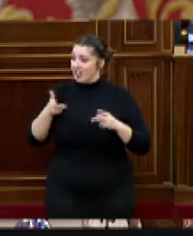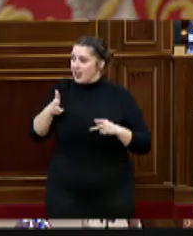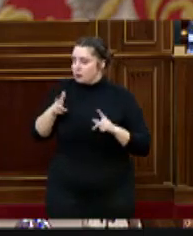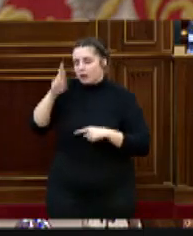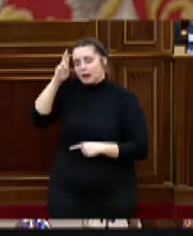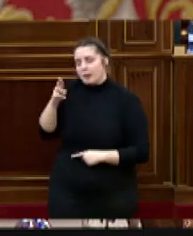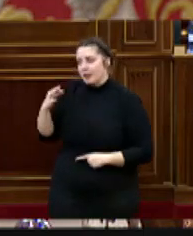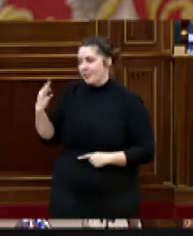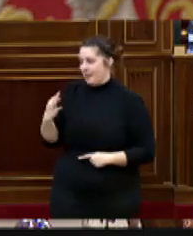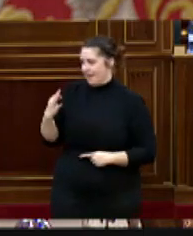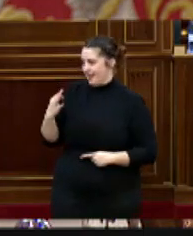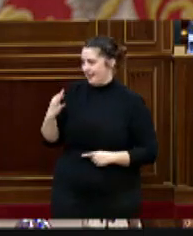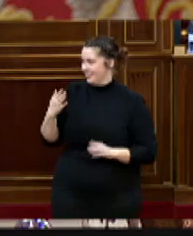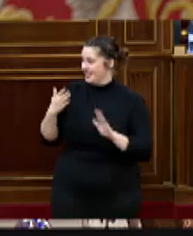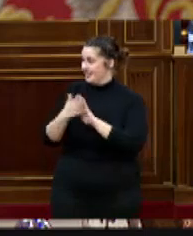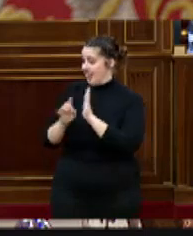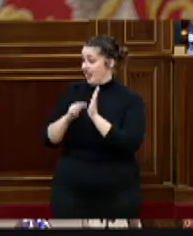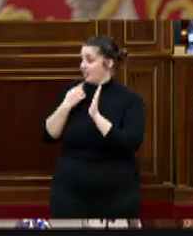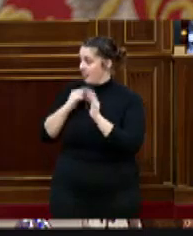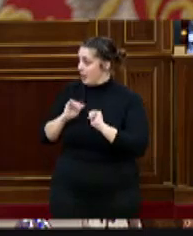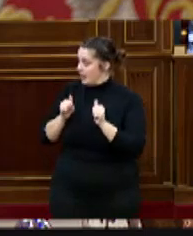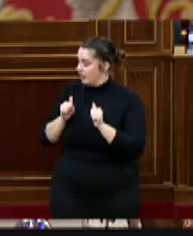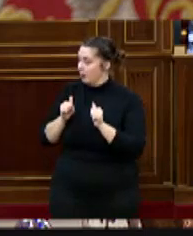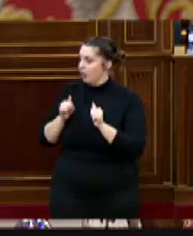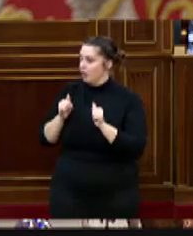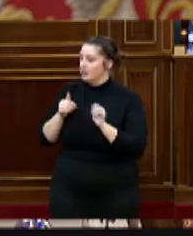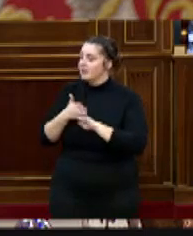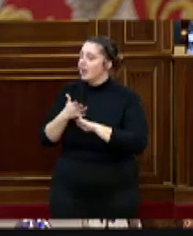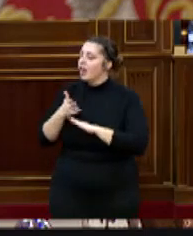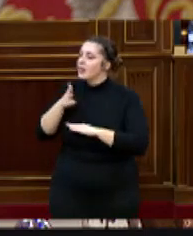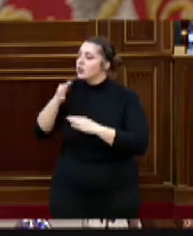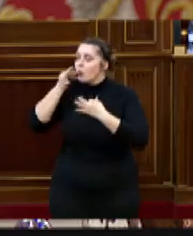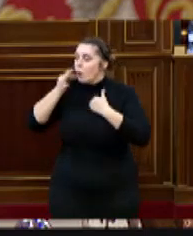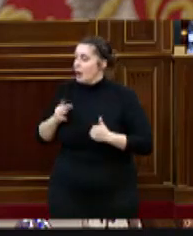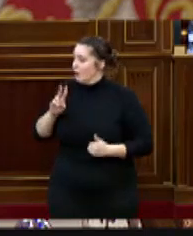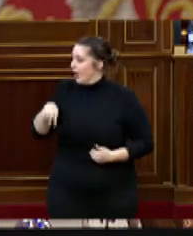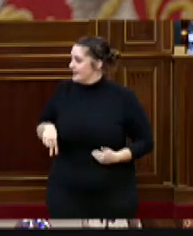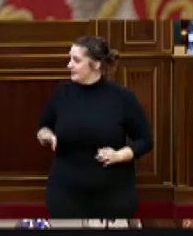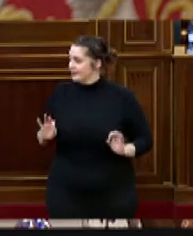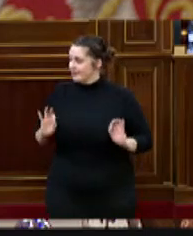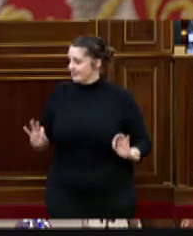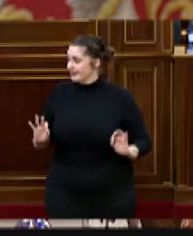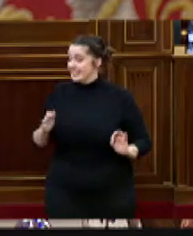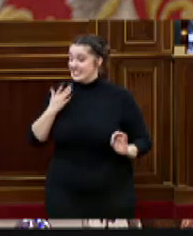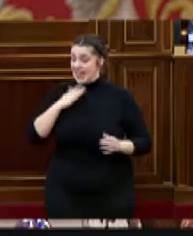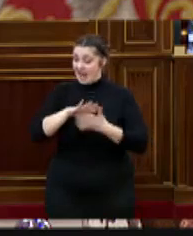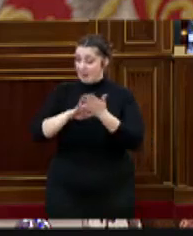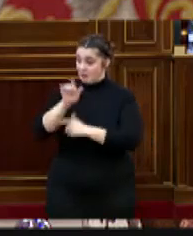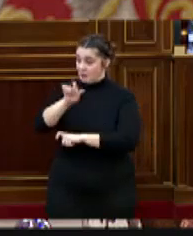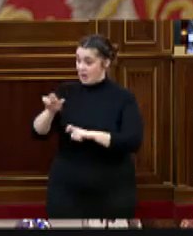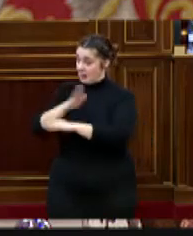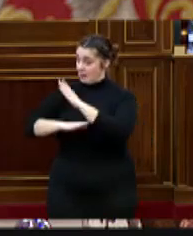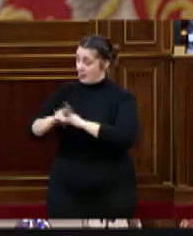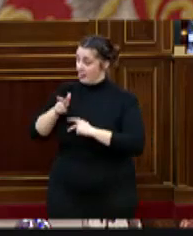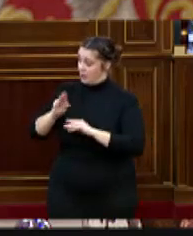se trata por tanto de una cuestión de Derechos Humanos cuando hablamos de los derechos de las personas con